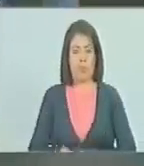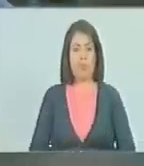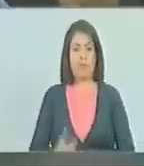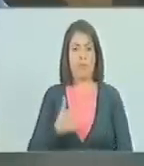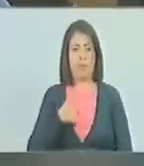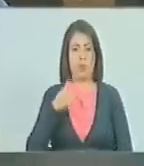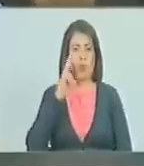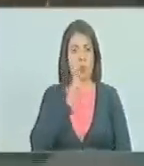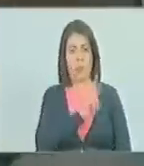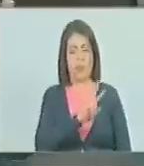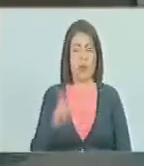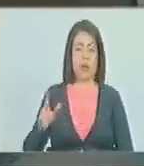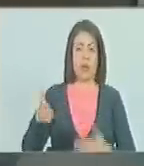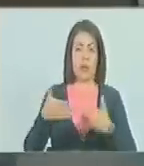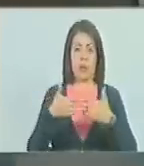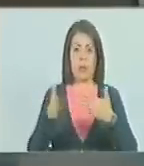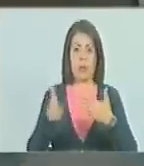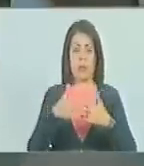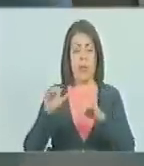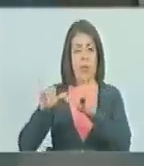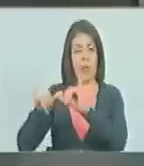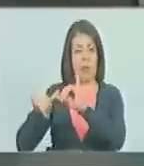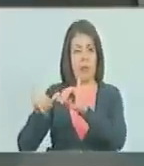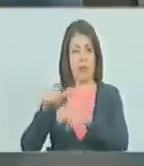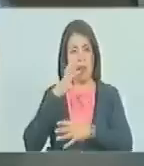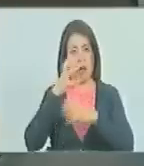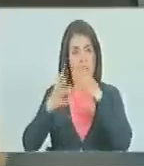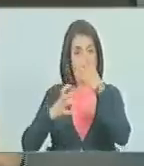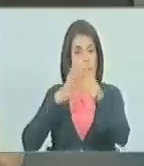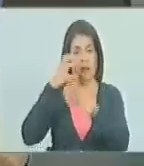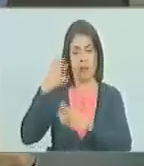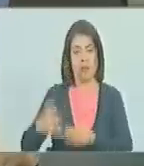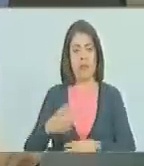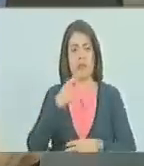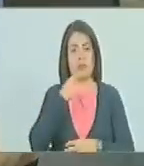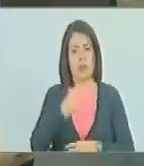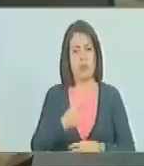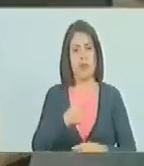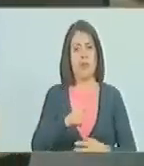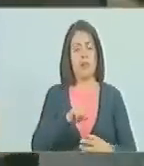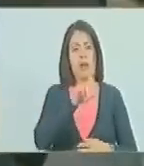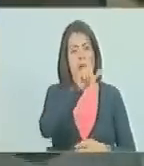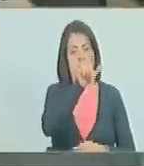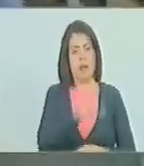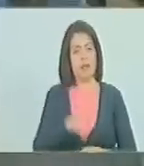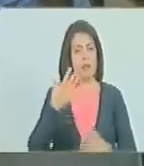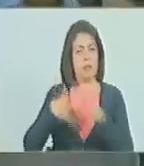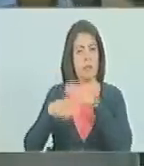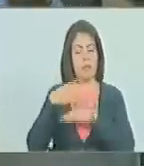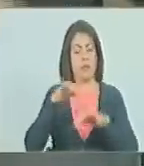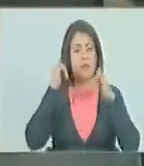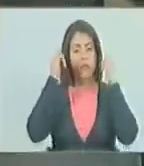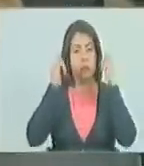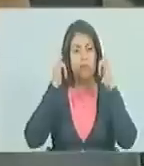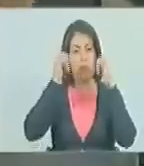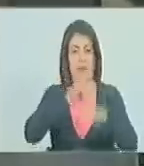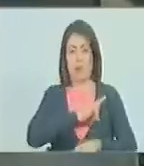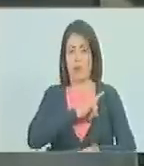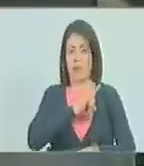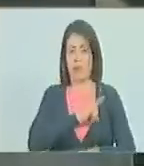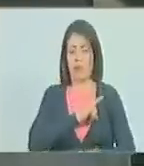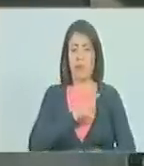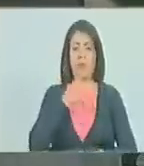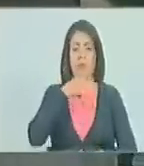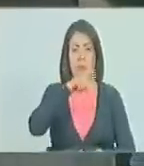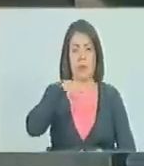yo lo vi en las puertas de ingeniería gritando las consignas que le gritaban a Pierre Sosa. Esa fiesta universitaria de